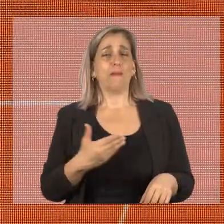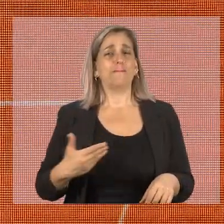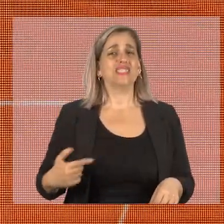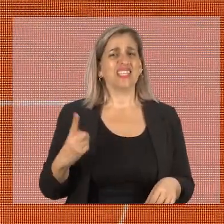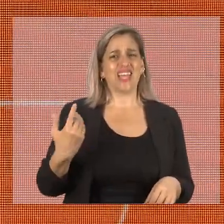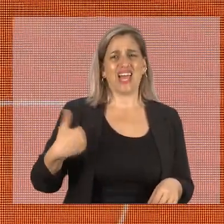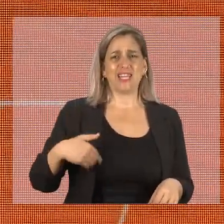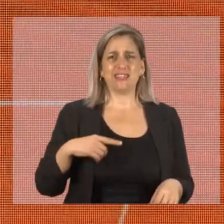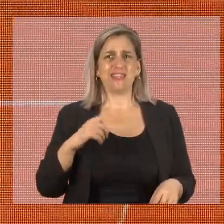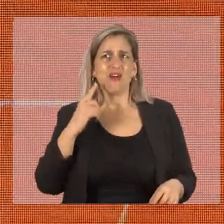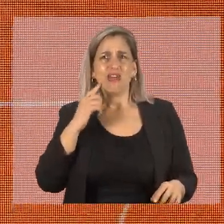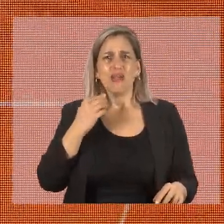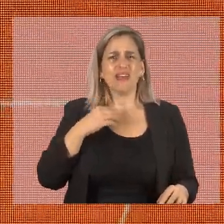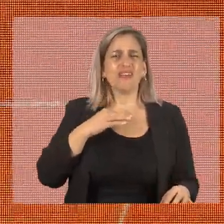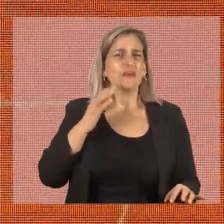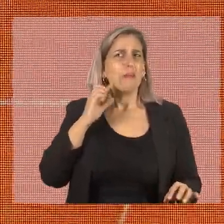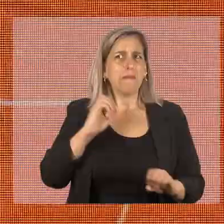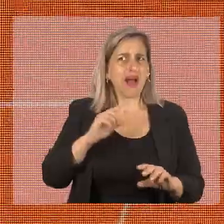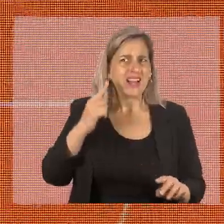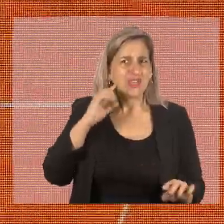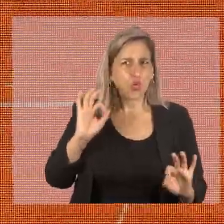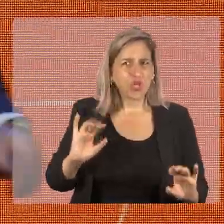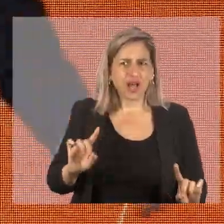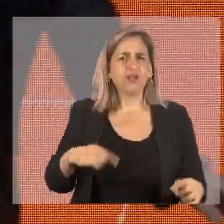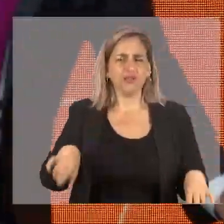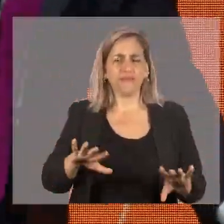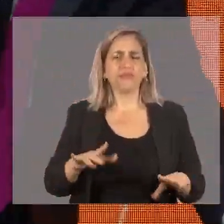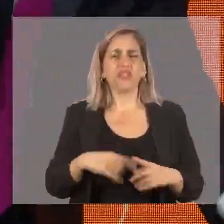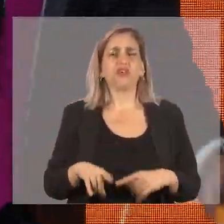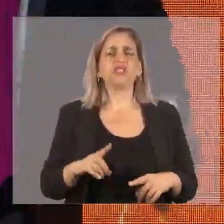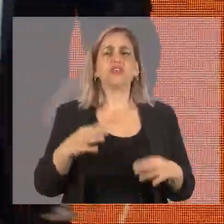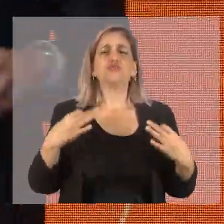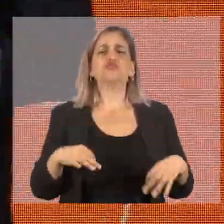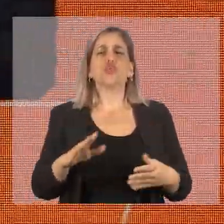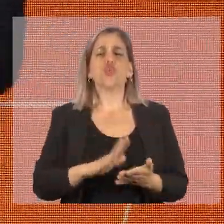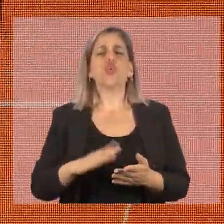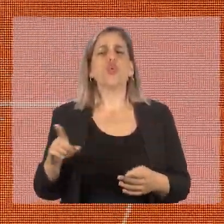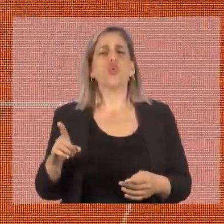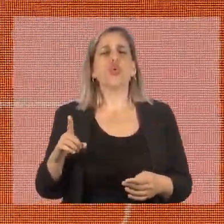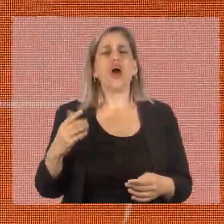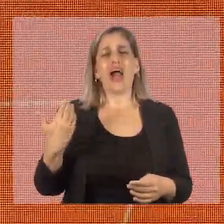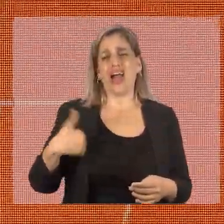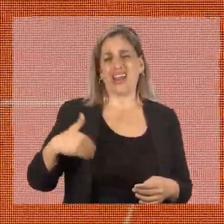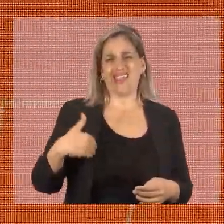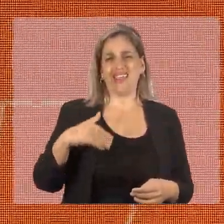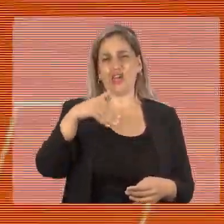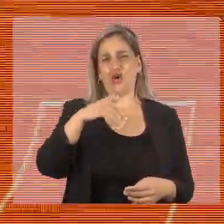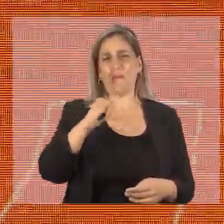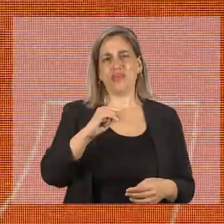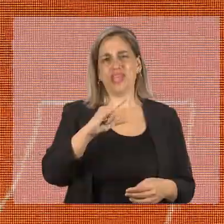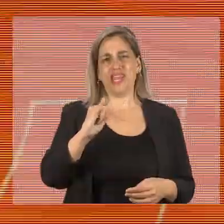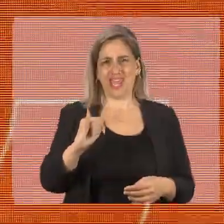argentino. No, creo que no se está escuchando. Sí, ahí. Se está escuchando. Se está escuchando, bien. Se refería recién al electo presidente argentino, Javier